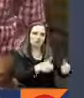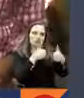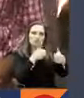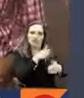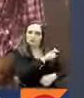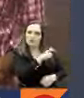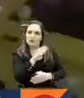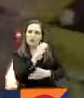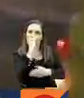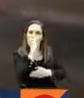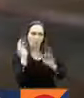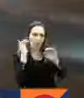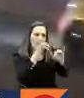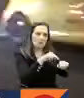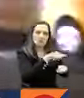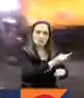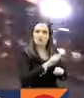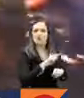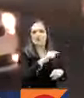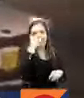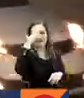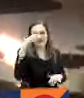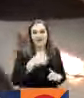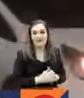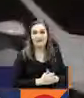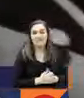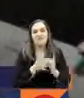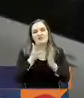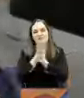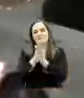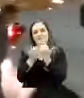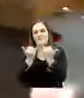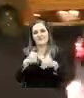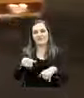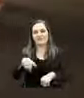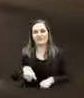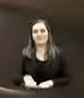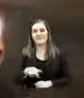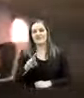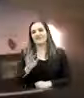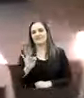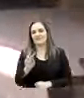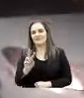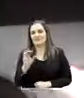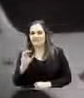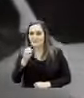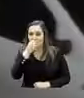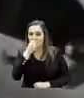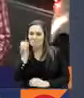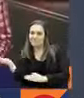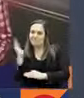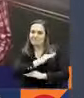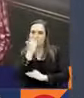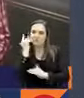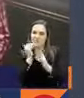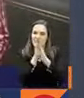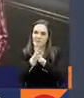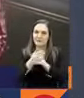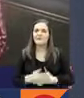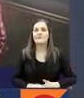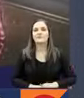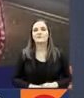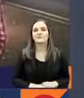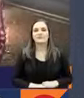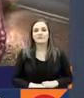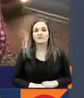de cartageneros. Yo me despido con esta información desde la ciudad heroica. Ya Iván Camilo Pinzón, RTVC Noticias, conectados 24/7. Muy